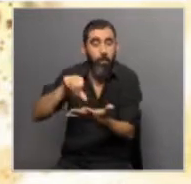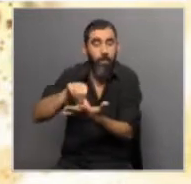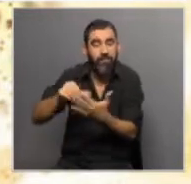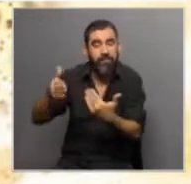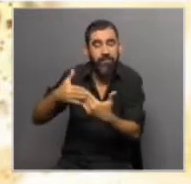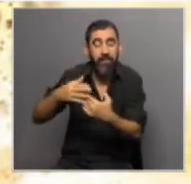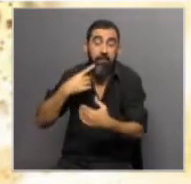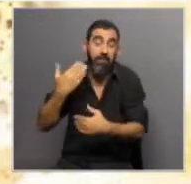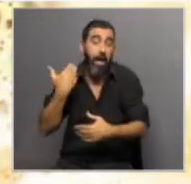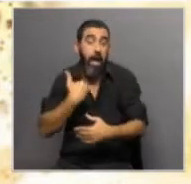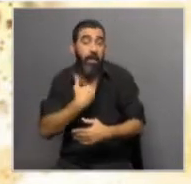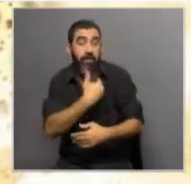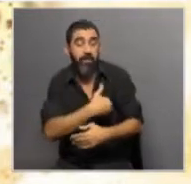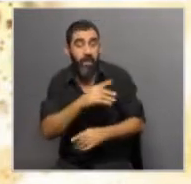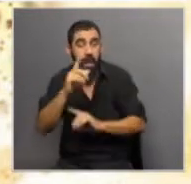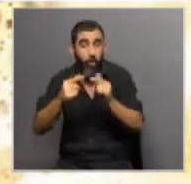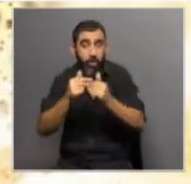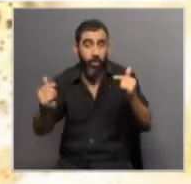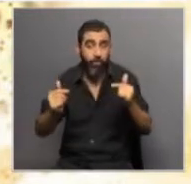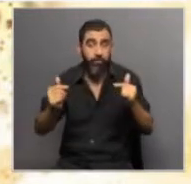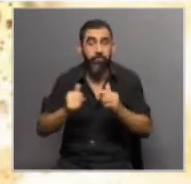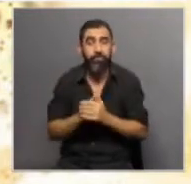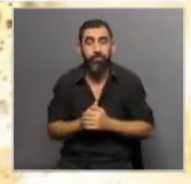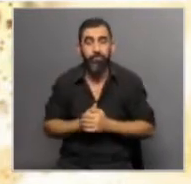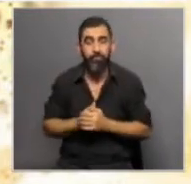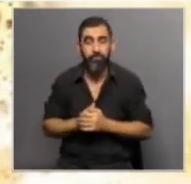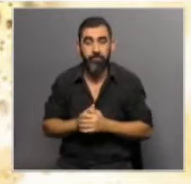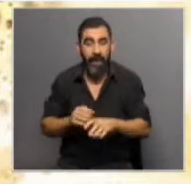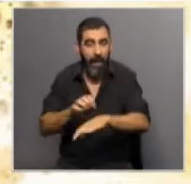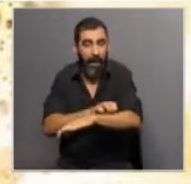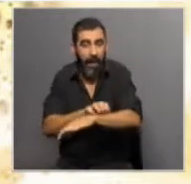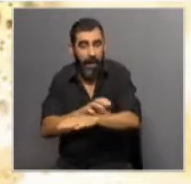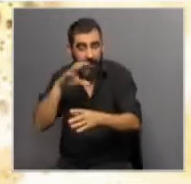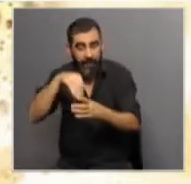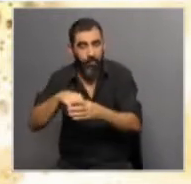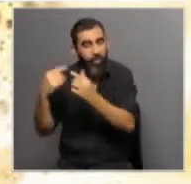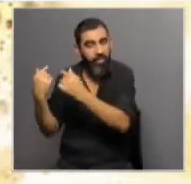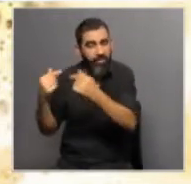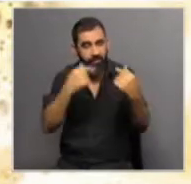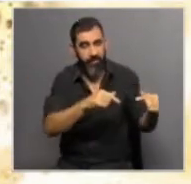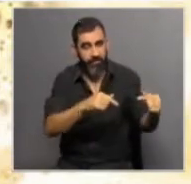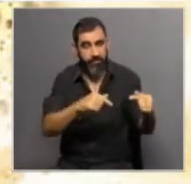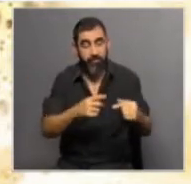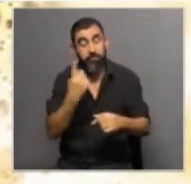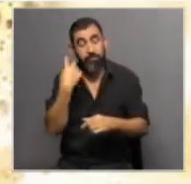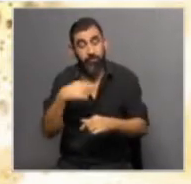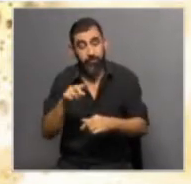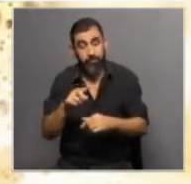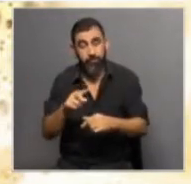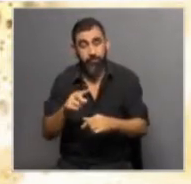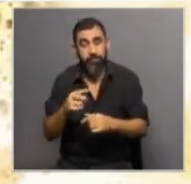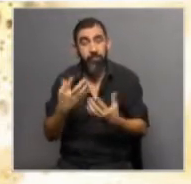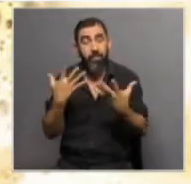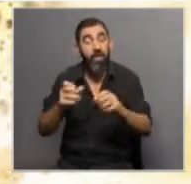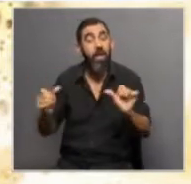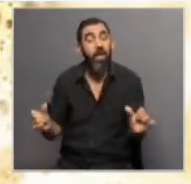detectado que en Argentina determinados compuestos, como ella decía, los alergenos, son diferentes. Entonces, lo que se quiere hacer